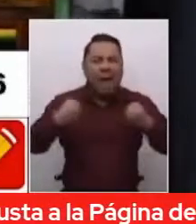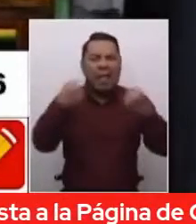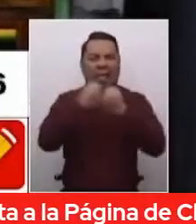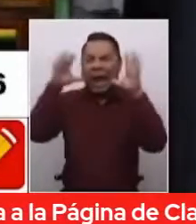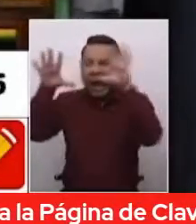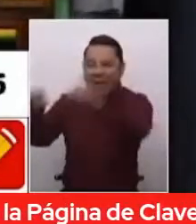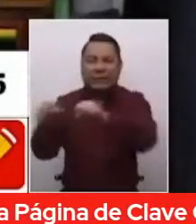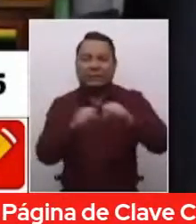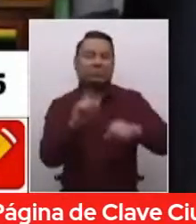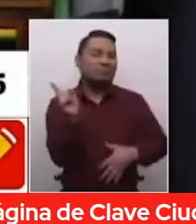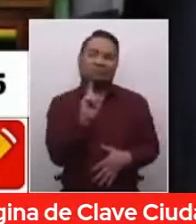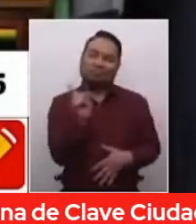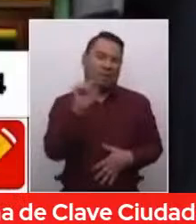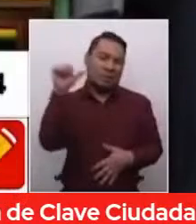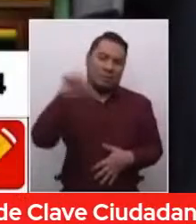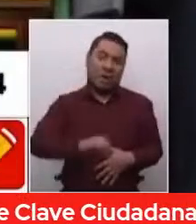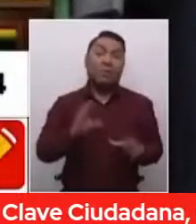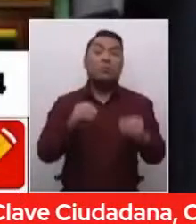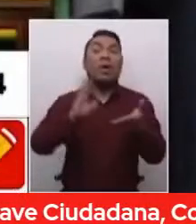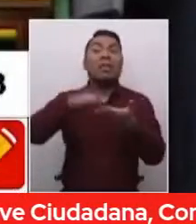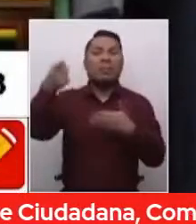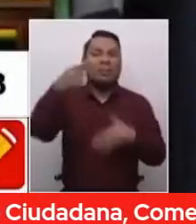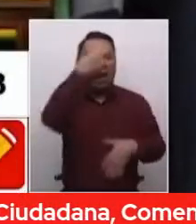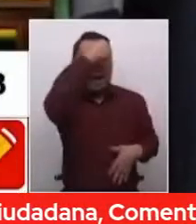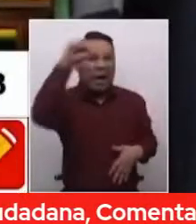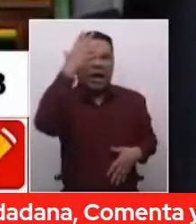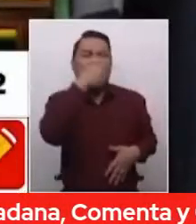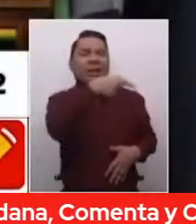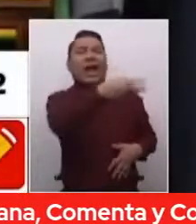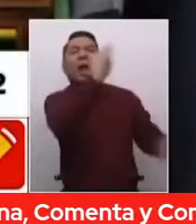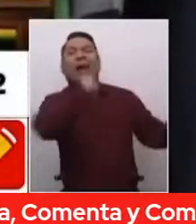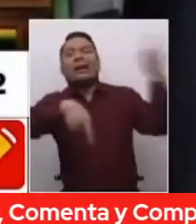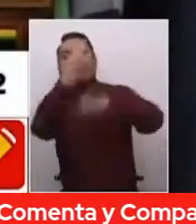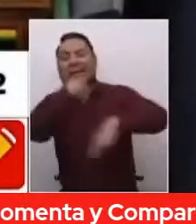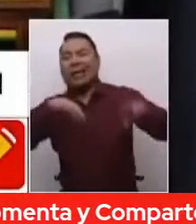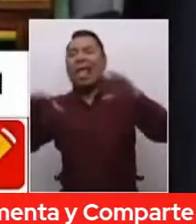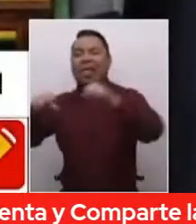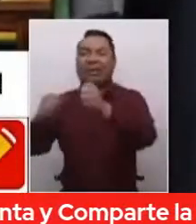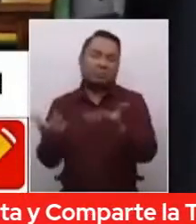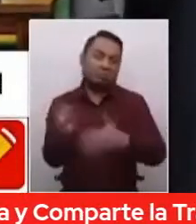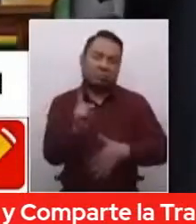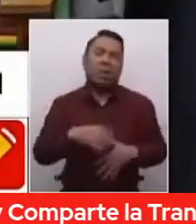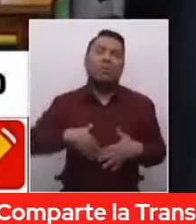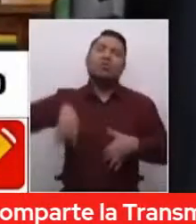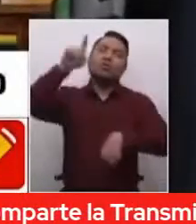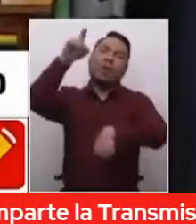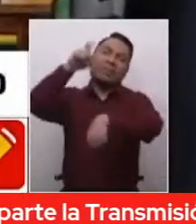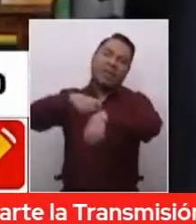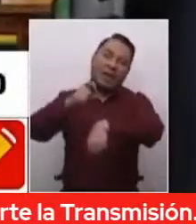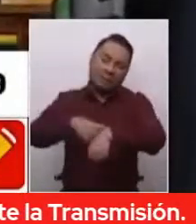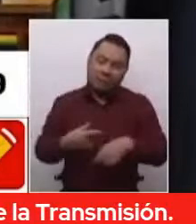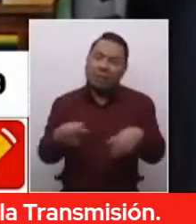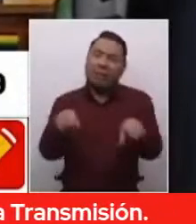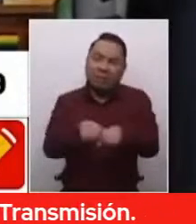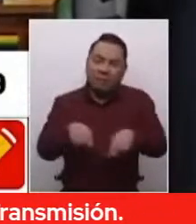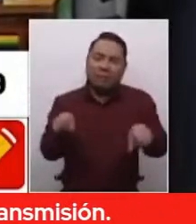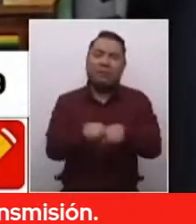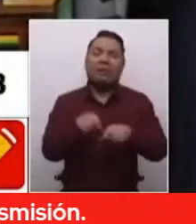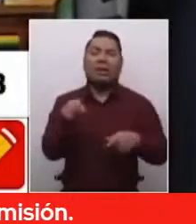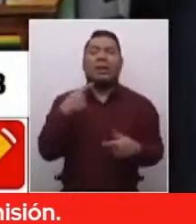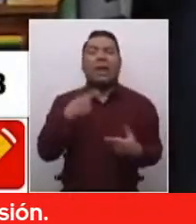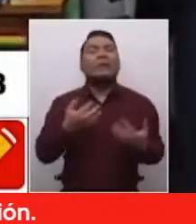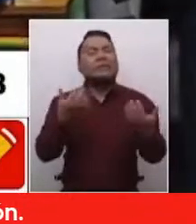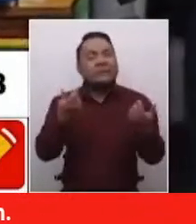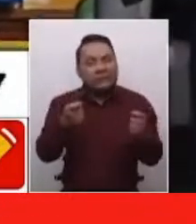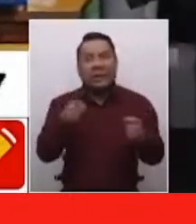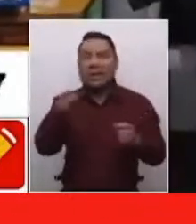no va, porque a las finales después van a terminar regresando, ¿no? Durante mucho tiempo se ha llevado precisamente esta